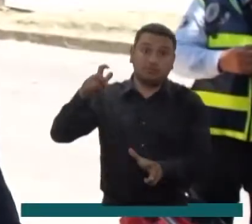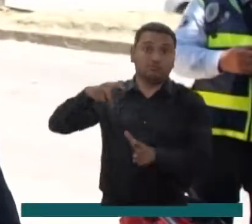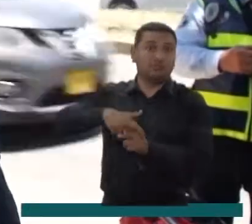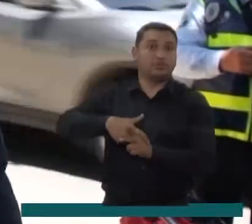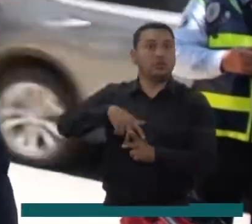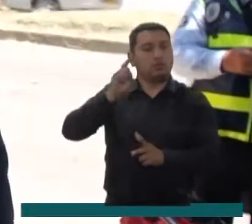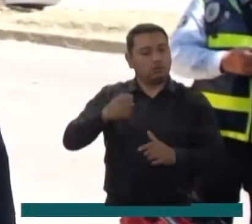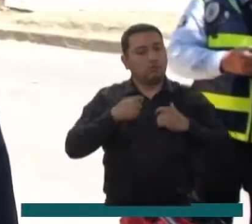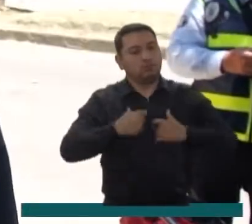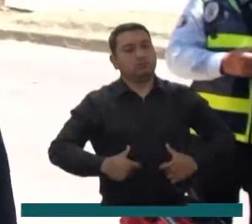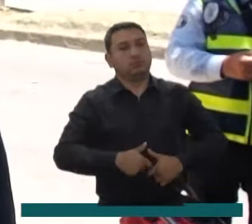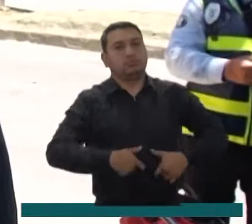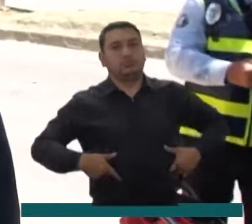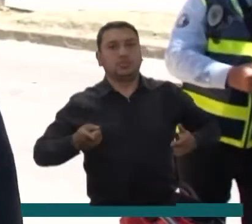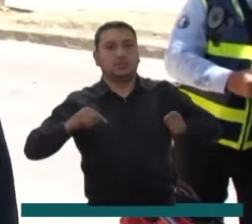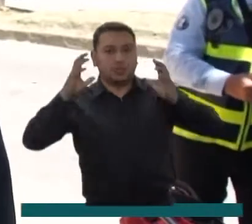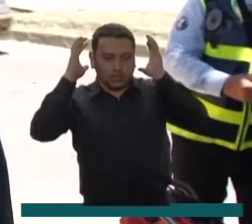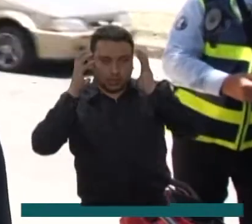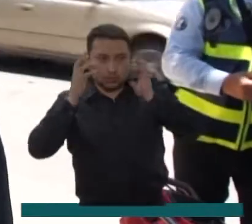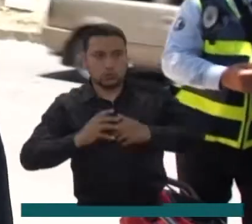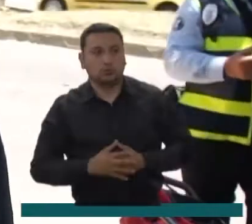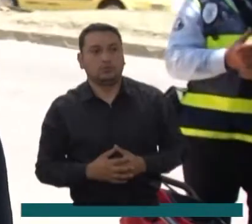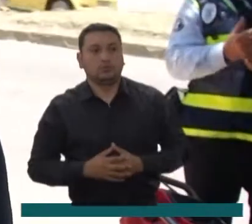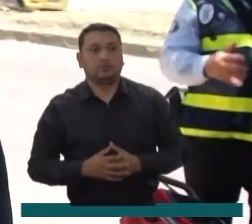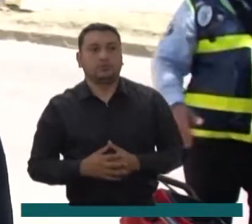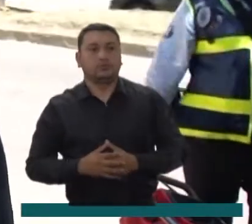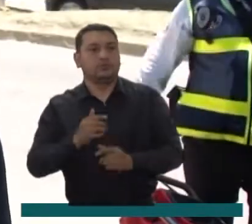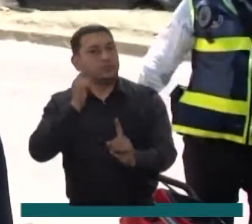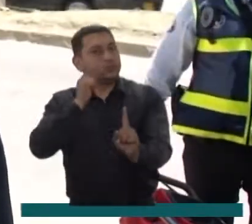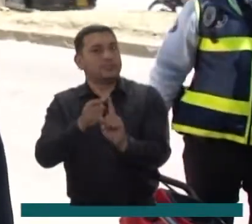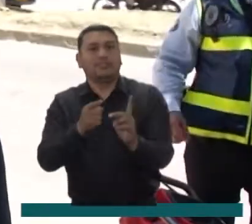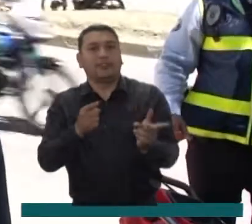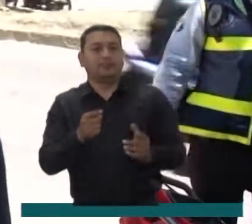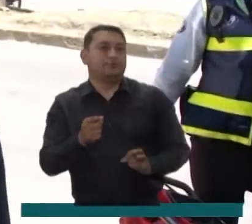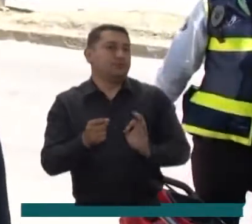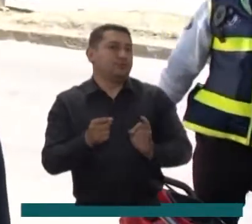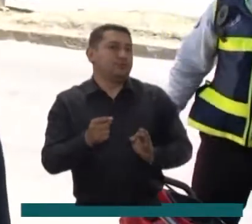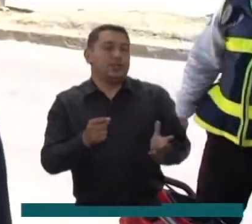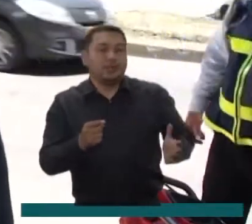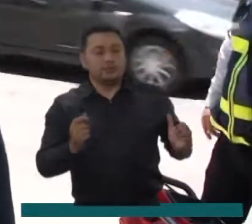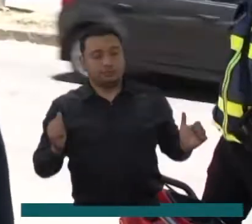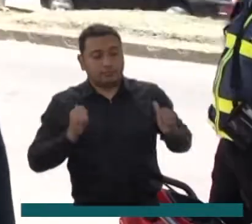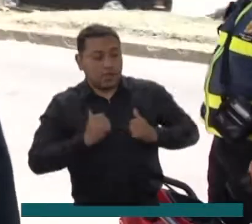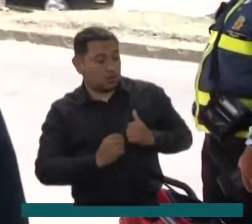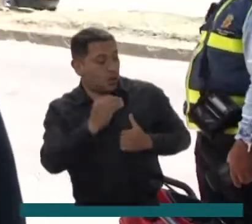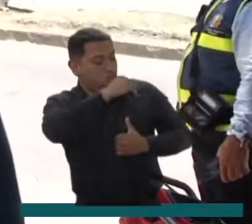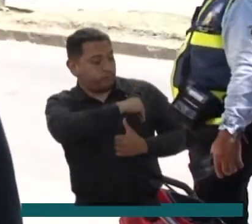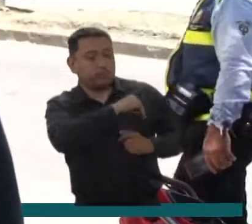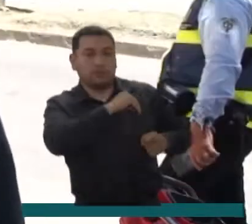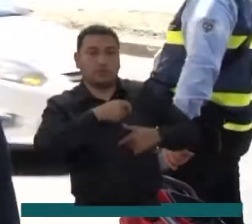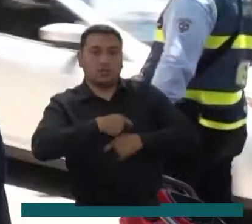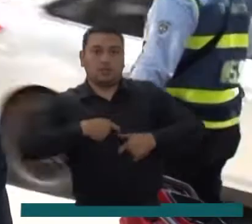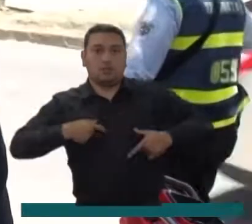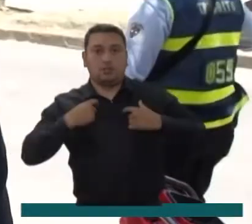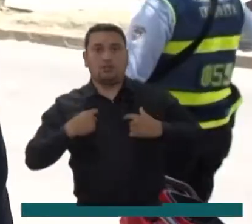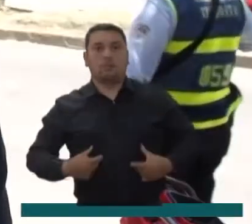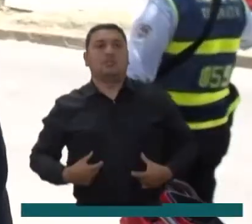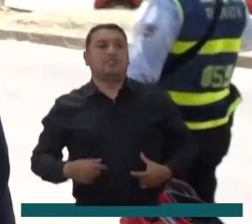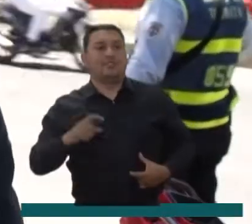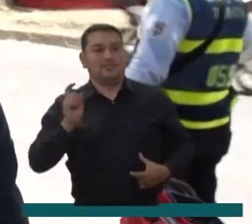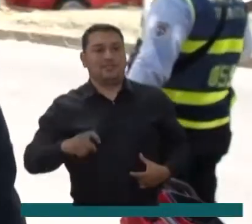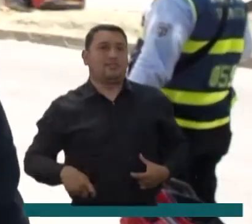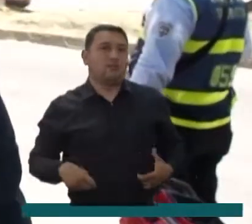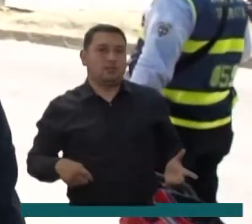La idea es que siempre el chaleco se debe portar, así en el día no esté en uso, pues la idea es uno llevarlo en el bolso o guardarlo en el baúl de la